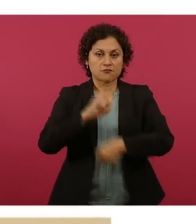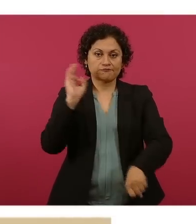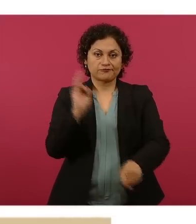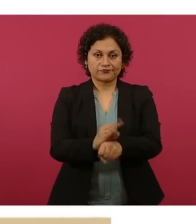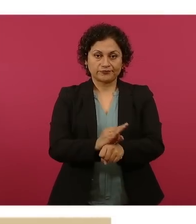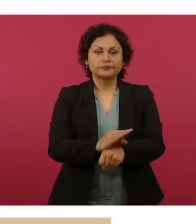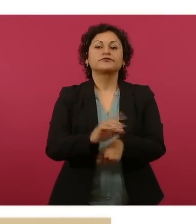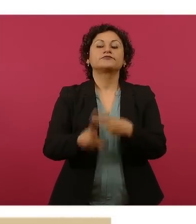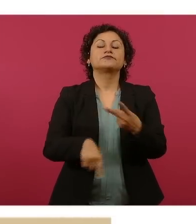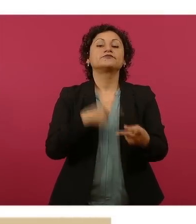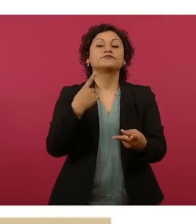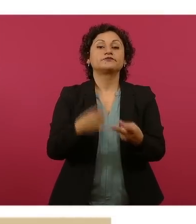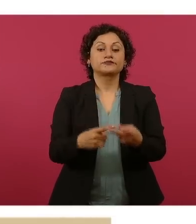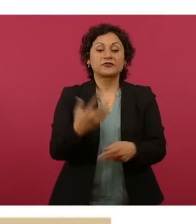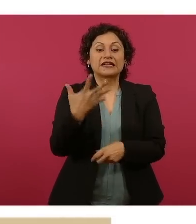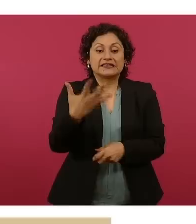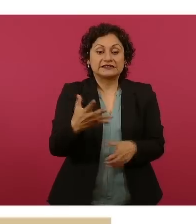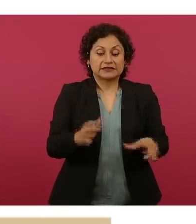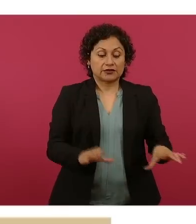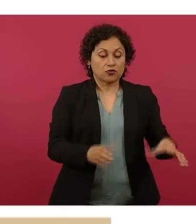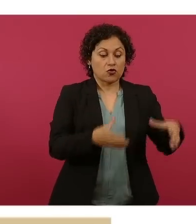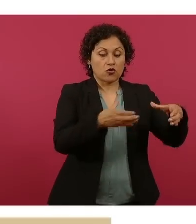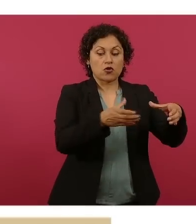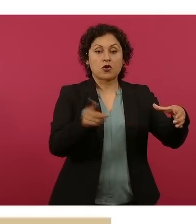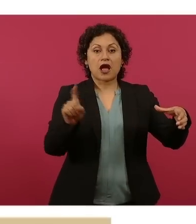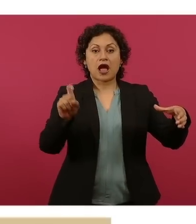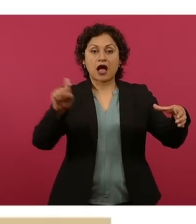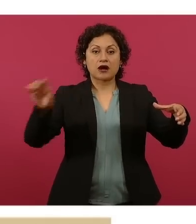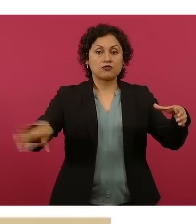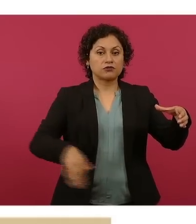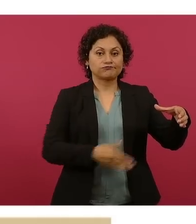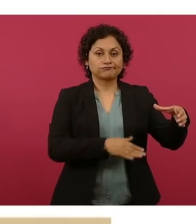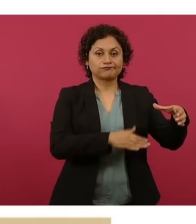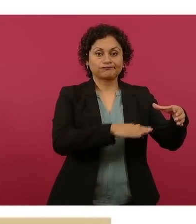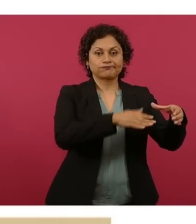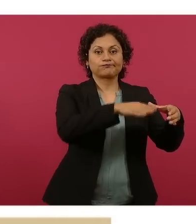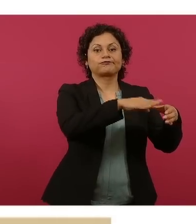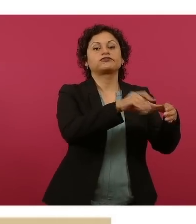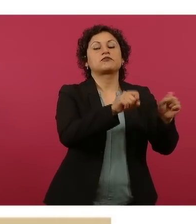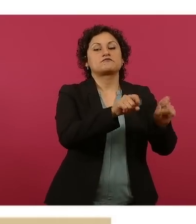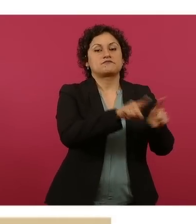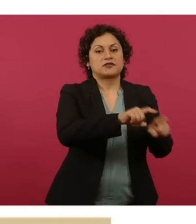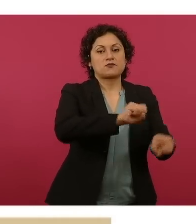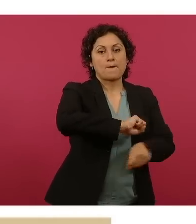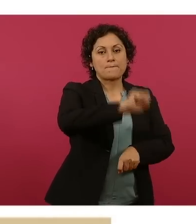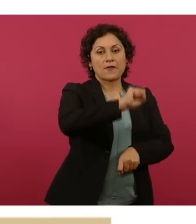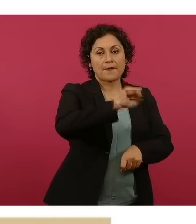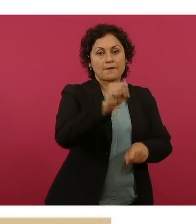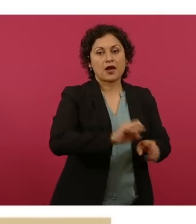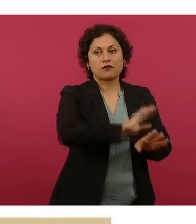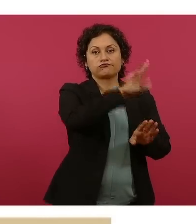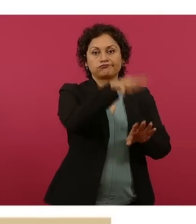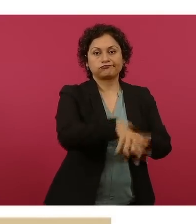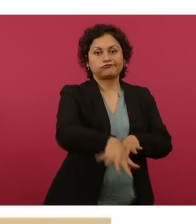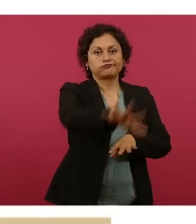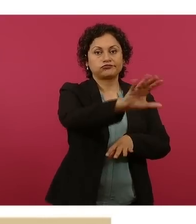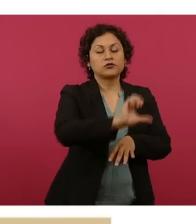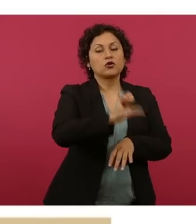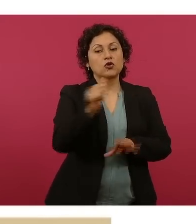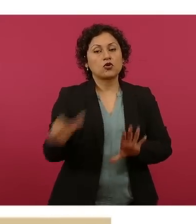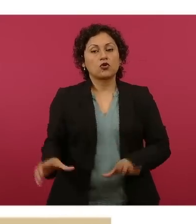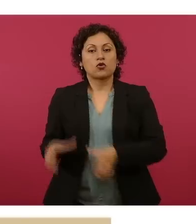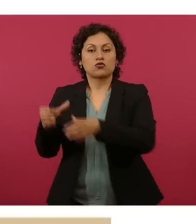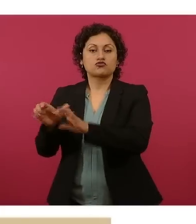construcción de 5 tanques de almacenamiento de agua, que a la vez son cárcamos de rebombeo, y la construcción de un tanque de almacenamiento